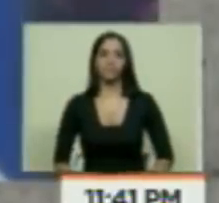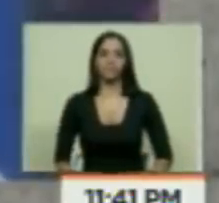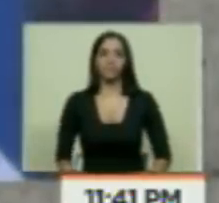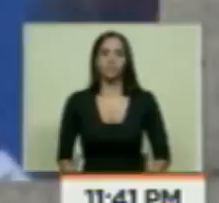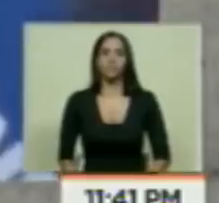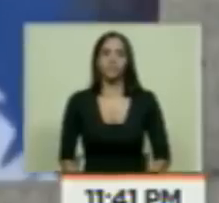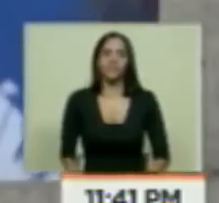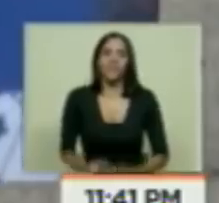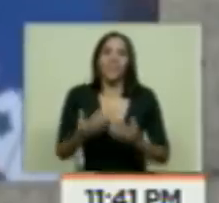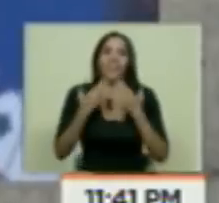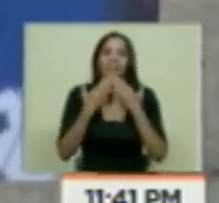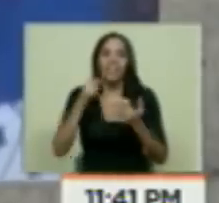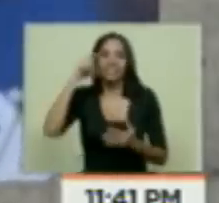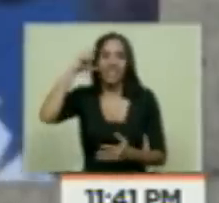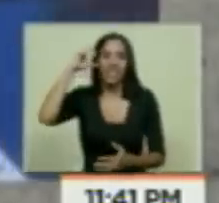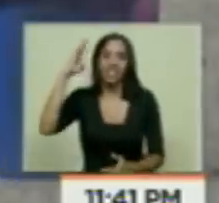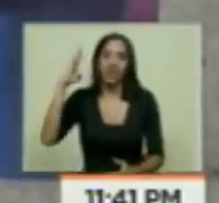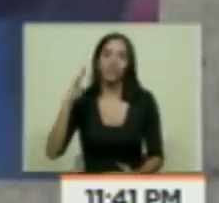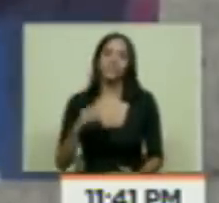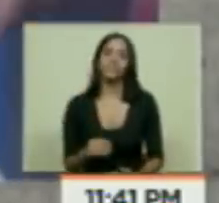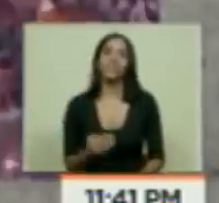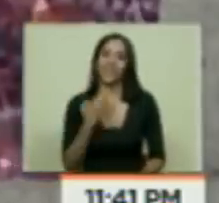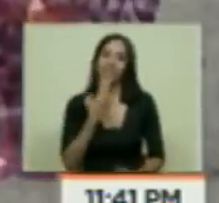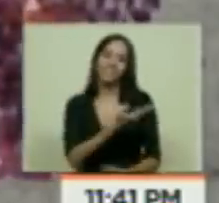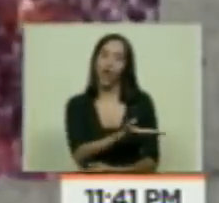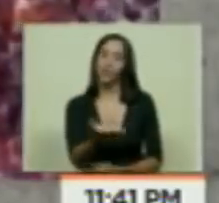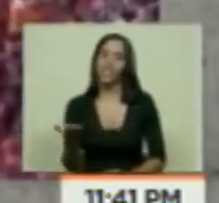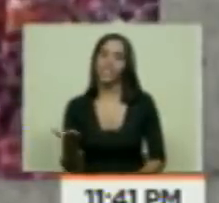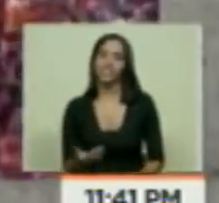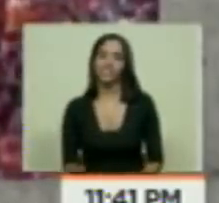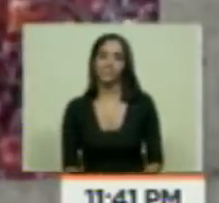Chávez. Gracias a Dios, gracias a ustedes.